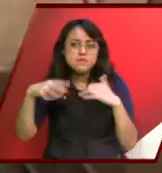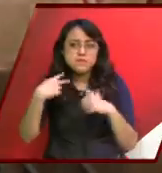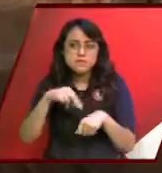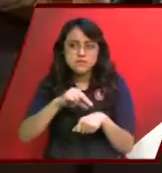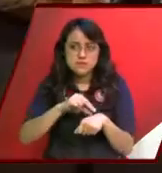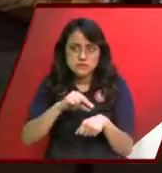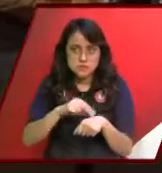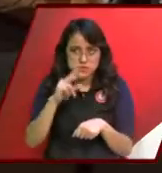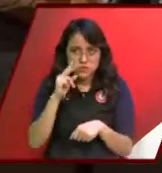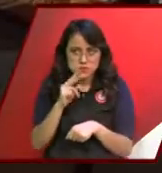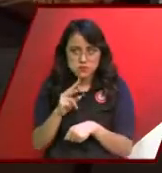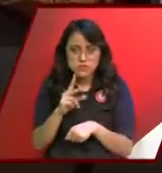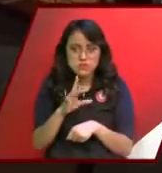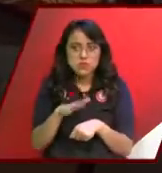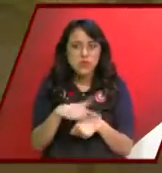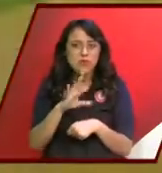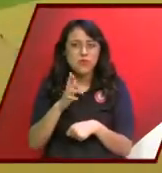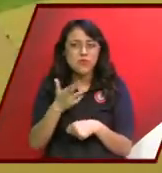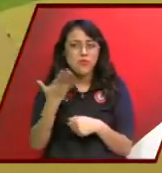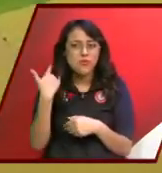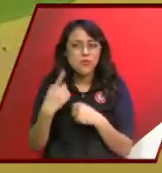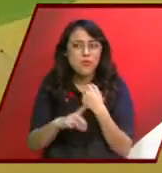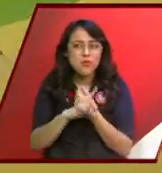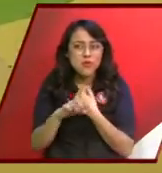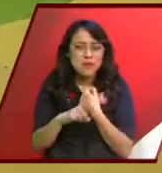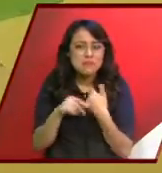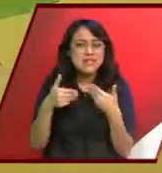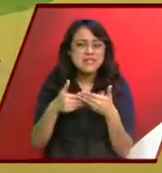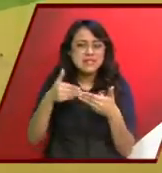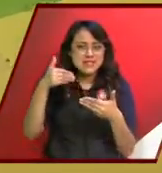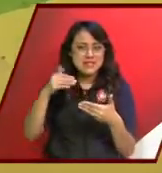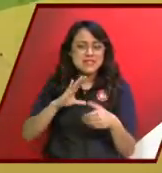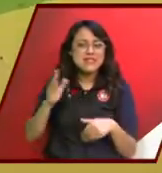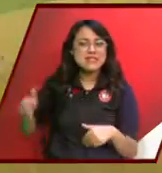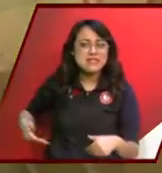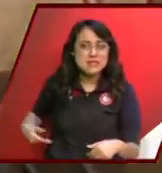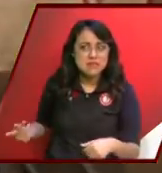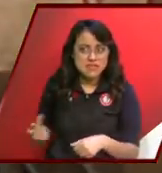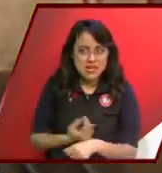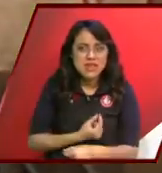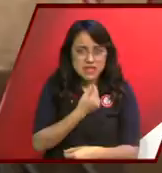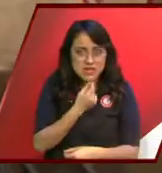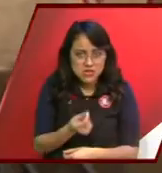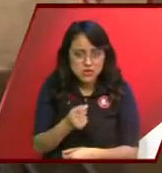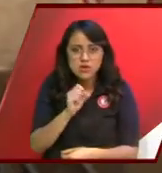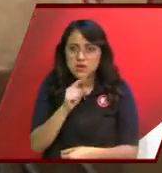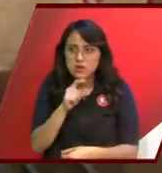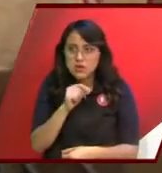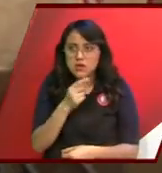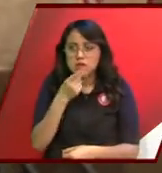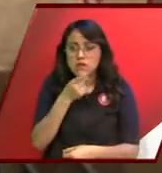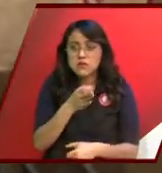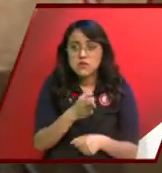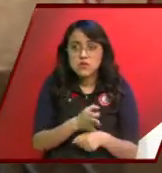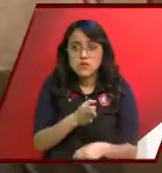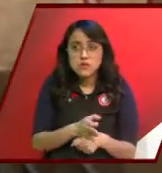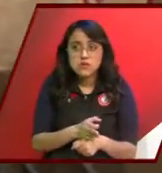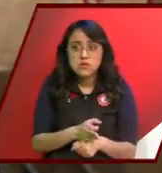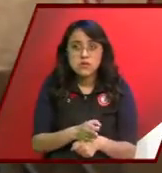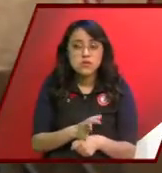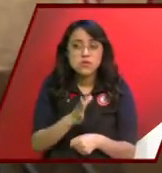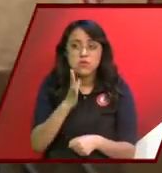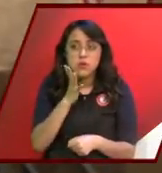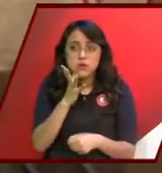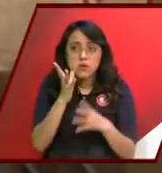es por las secuelas que le quedó del accidente de niño. El diagnóstico es que va a quedar en un mundo de